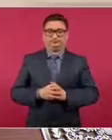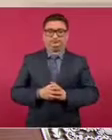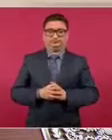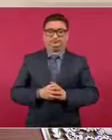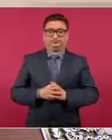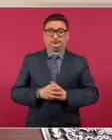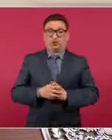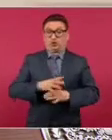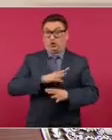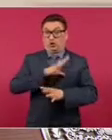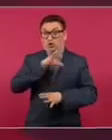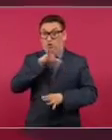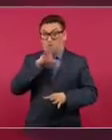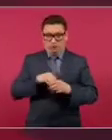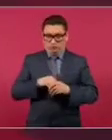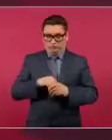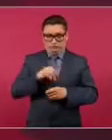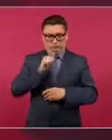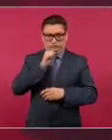todos,